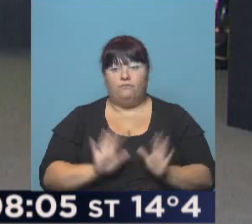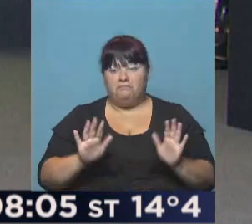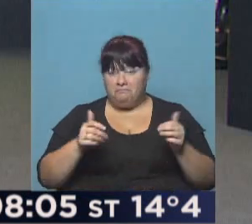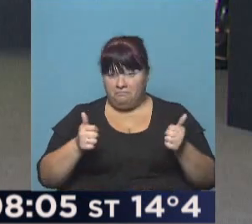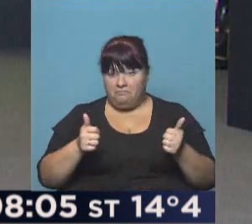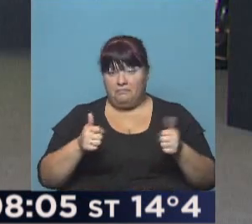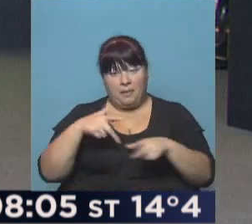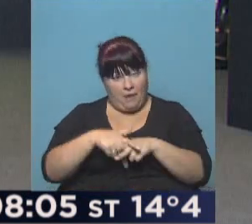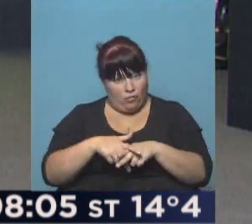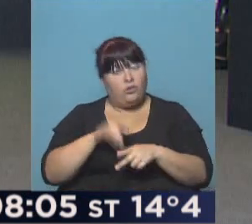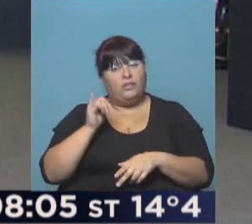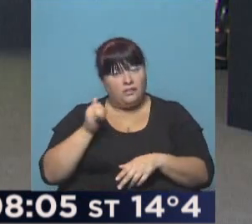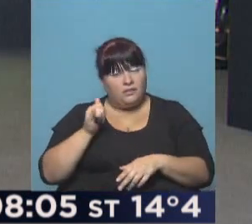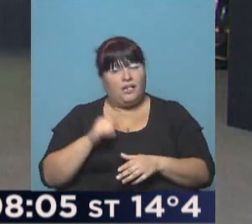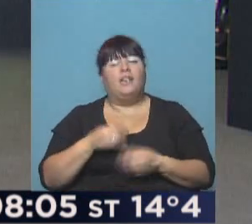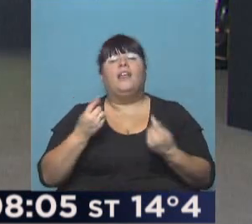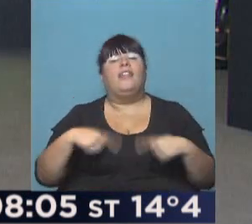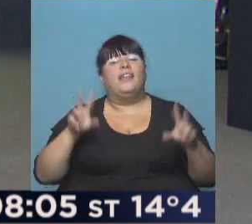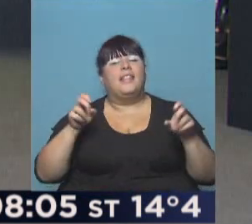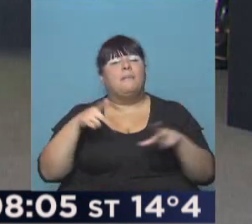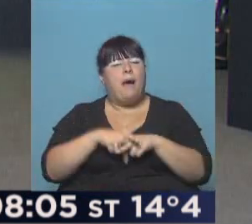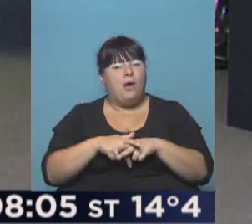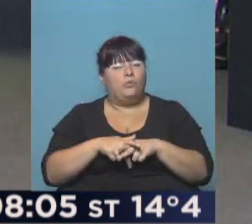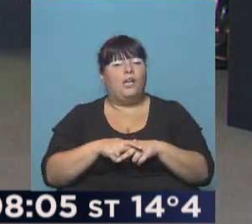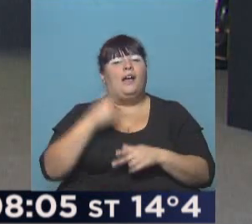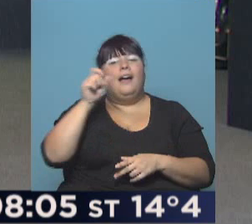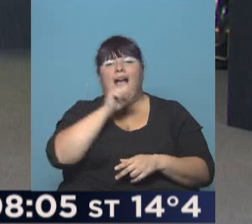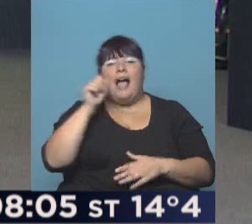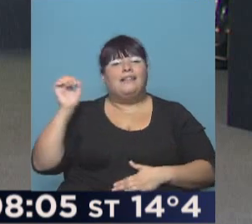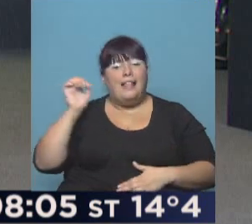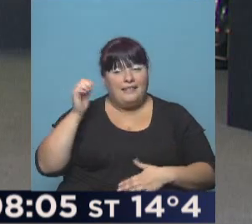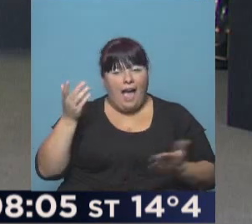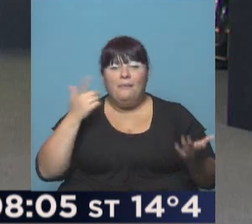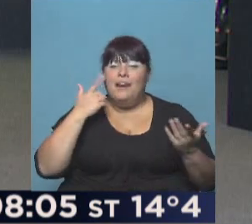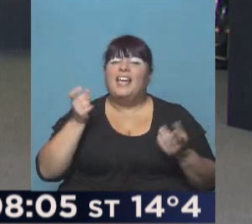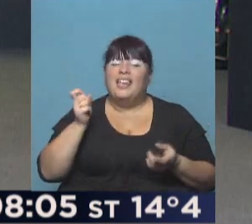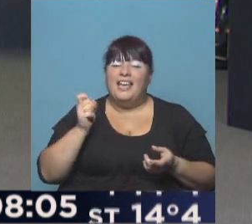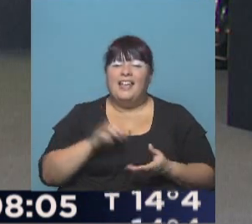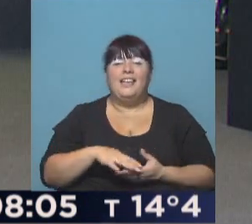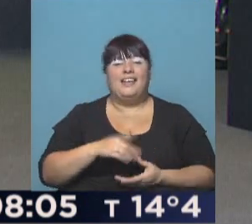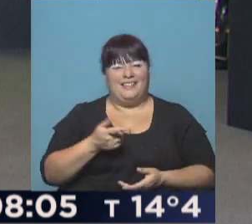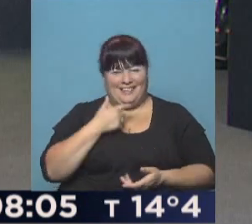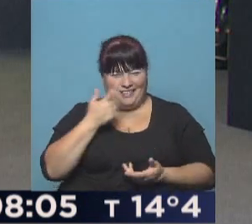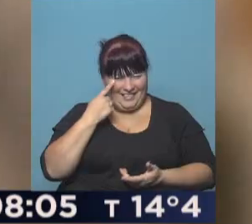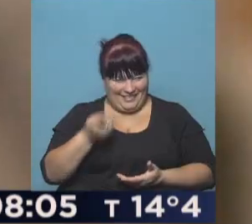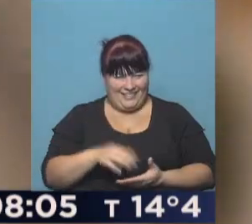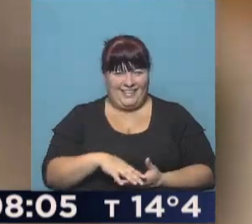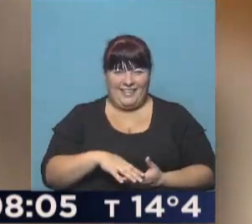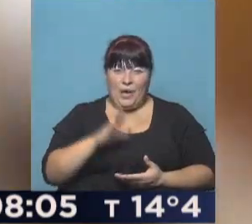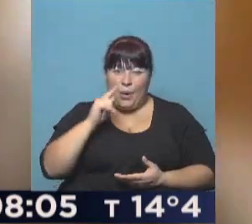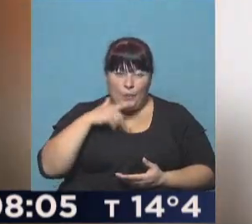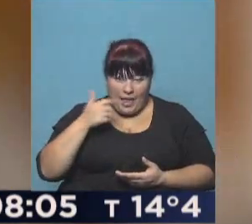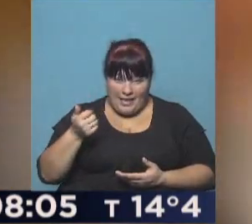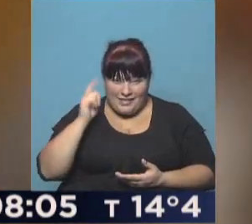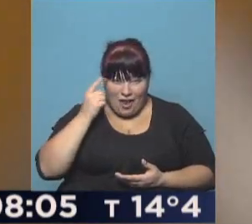Bueno, muy bien. ¿Vamos a la pausa? Sí. ¿Con qué nos vamos a la pausa? Con alguien que canta tango. Pero mira quién es. Loco Berretín. ¿El Bielsa?